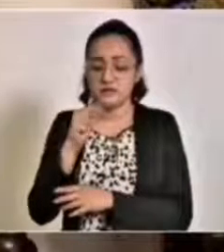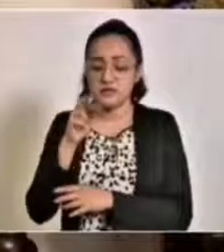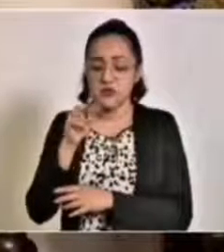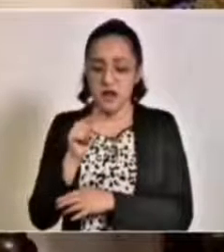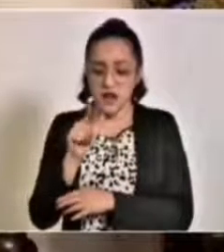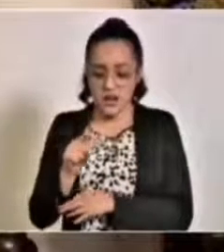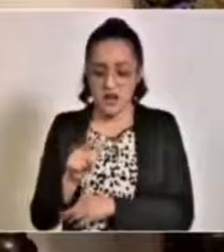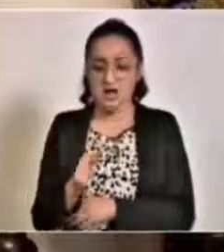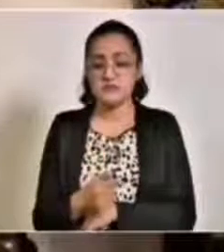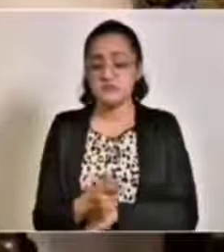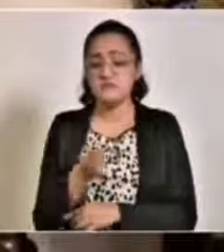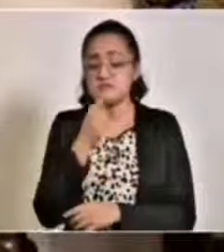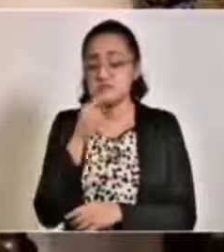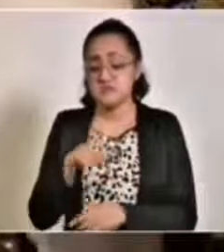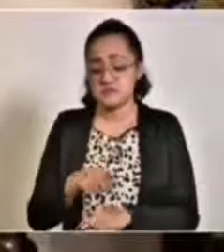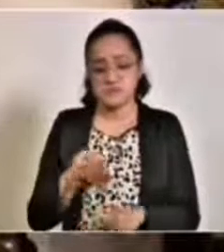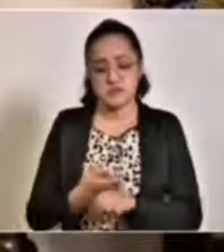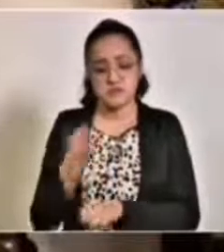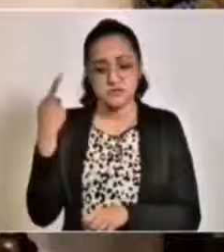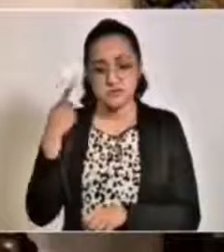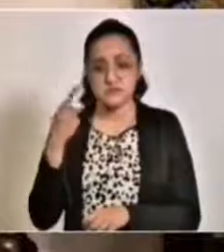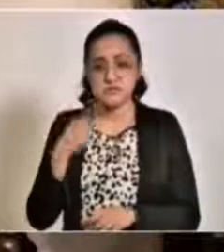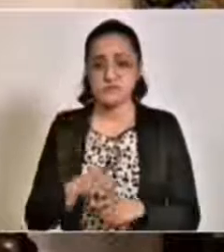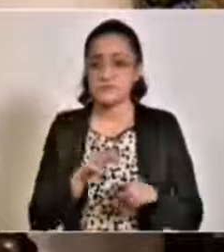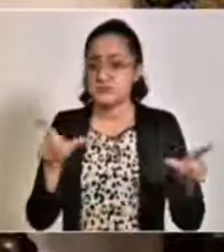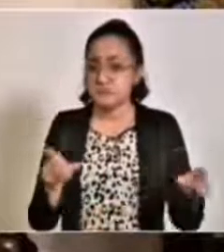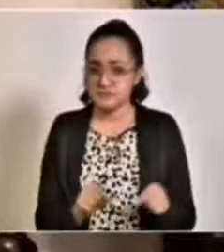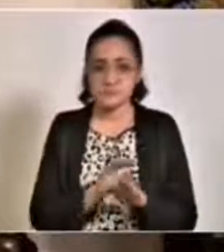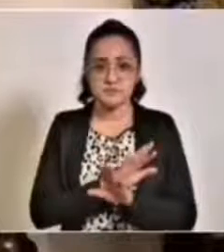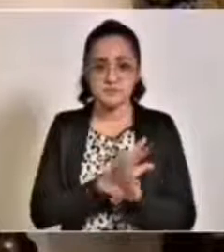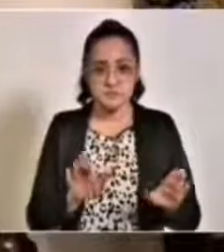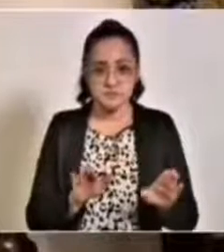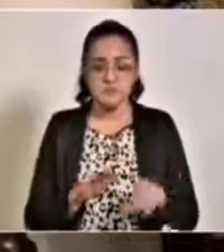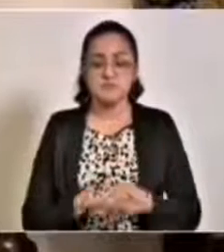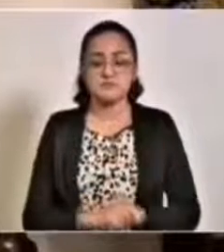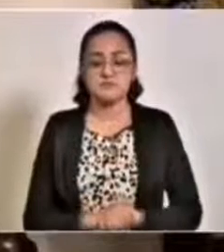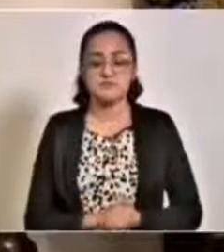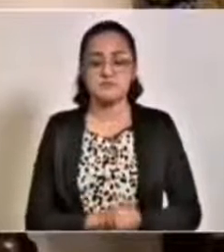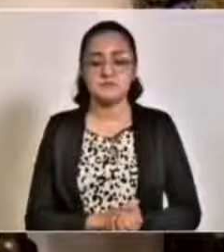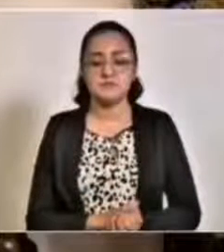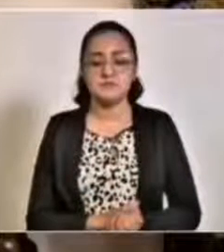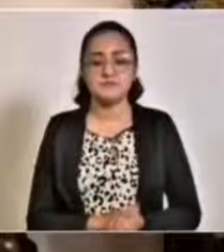y Registral del Estado de Puebla. Hasta ahí queda nuestra atribución,